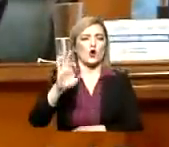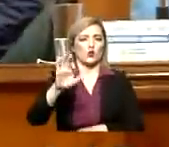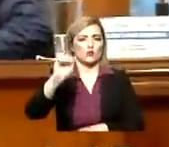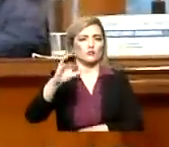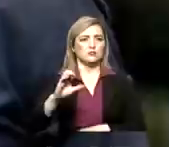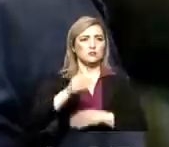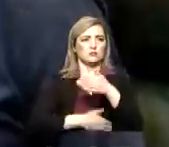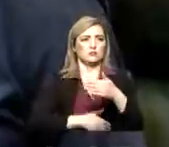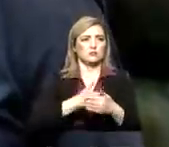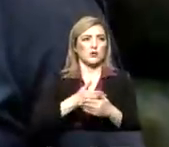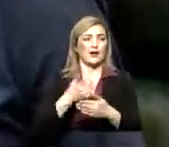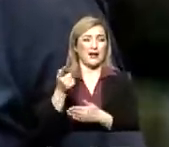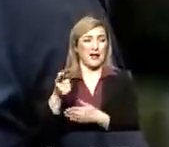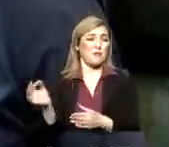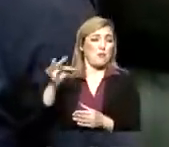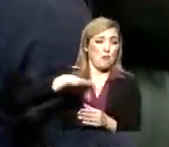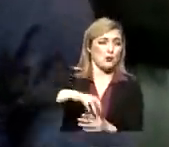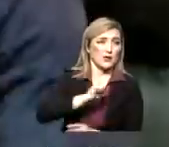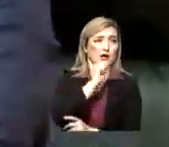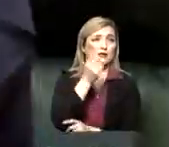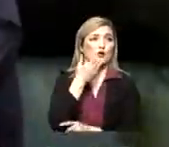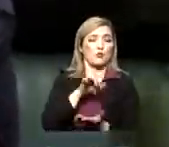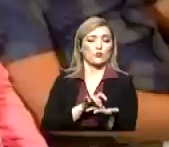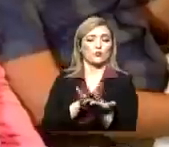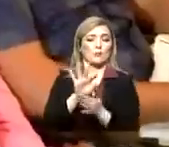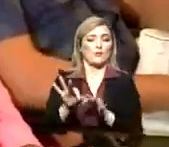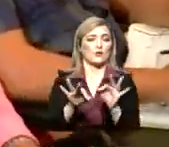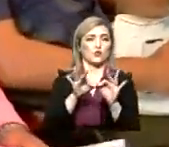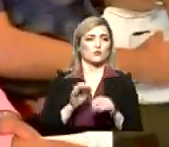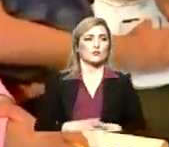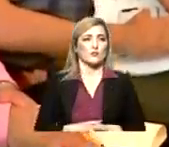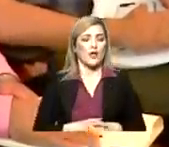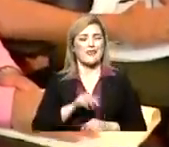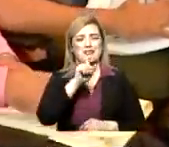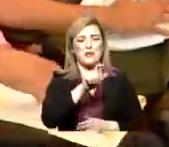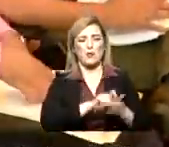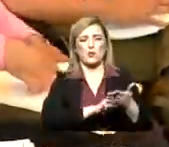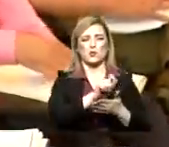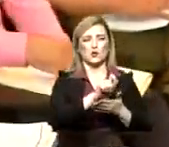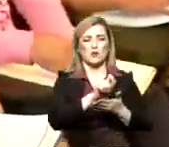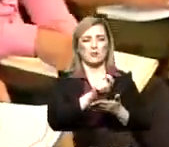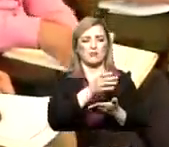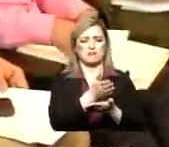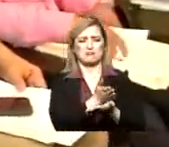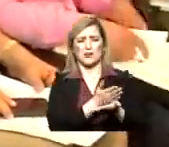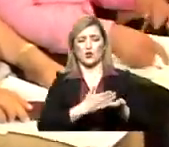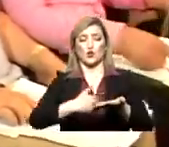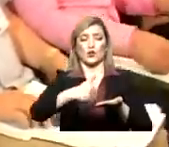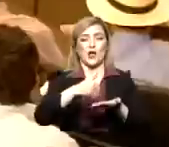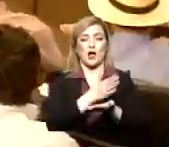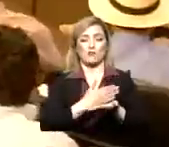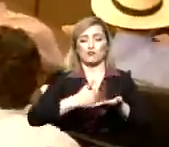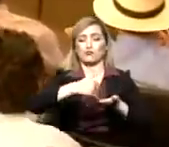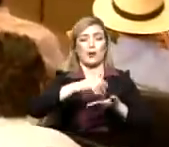una destitución de un cargo de elección popular, como es el caso de la prefectura. Debe tenerse la aprobación de las 2/3 partes del total de miembros del